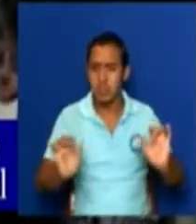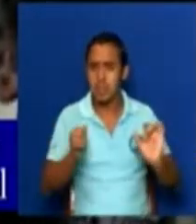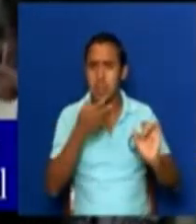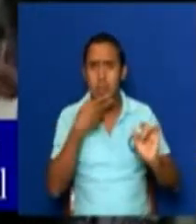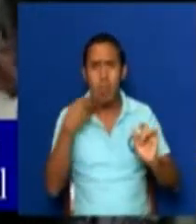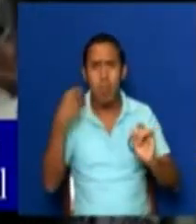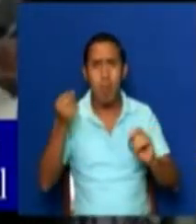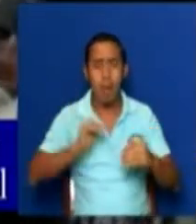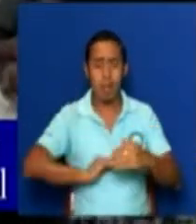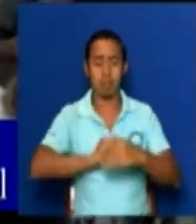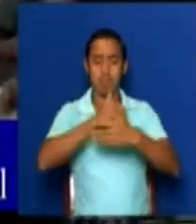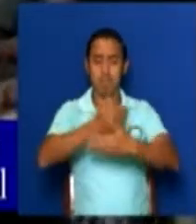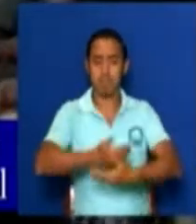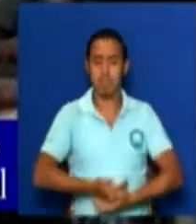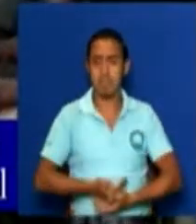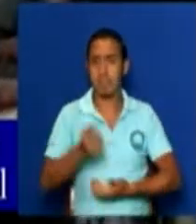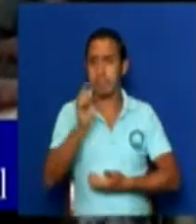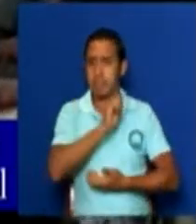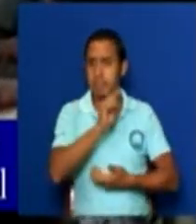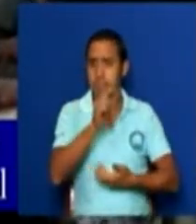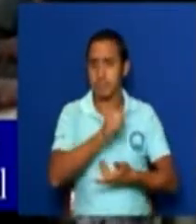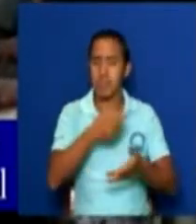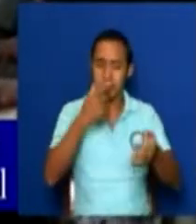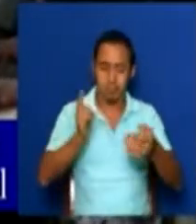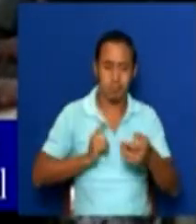niñas adolescentes.